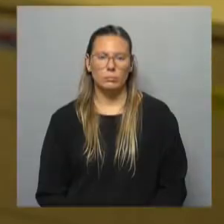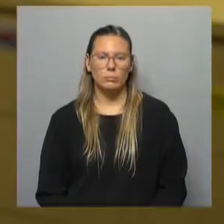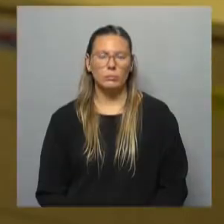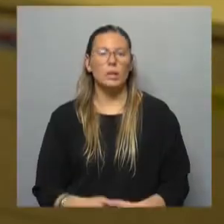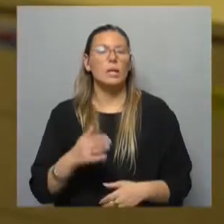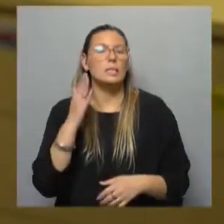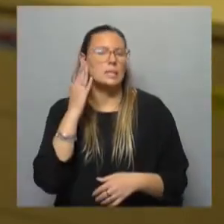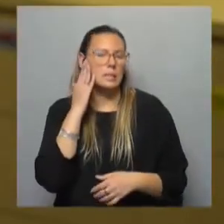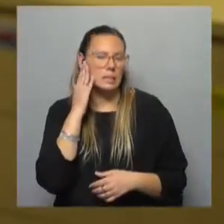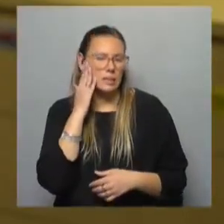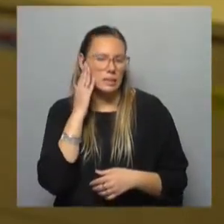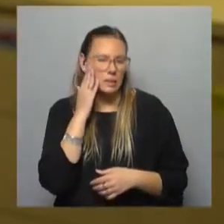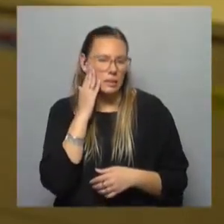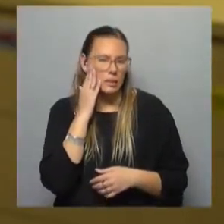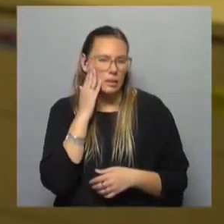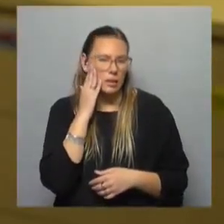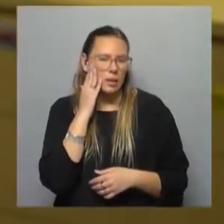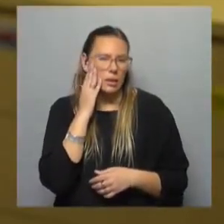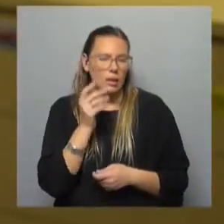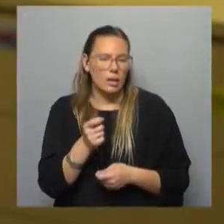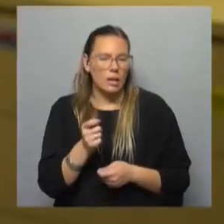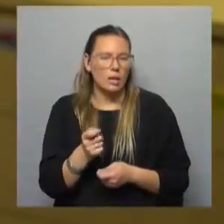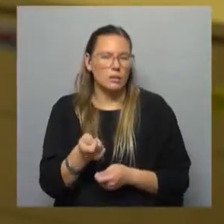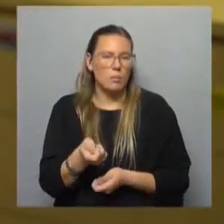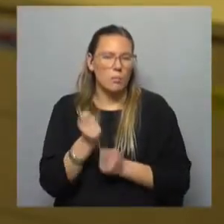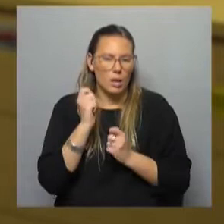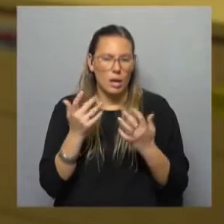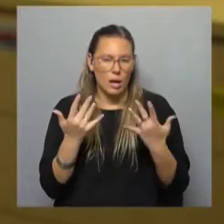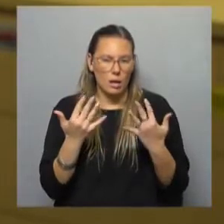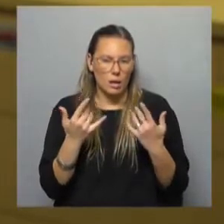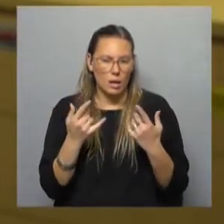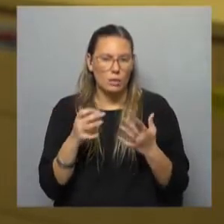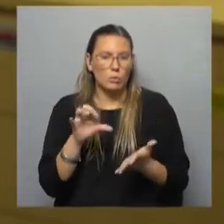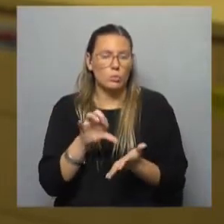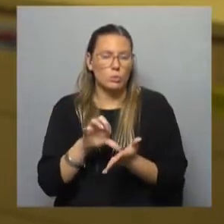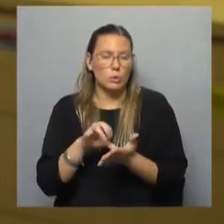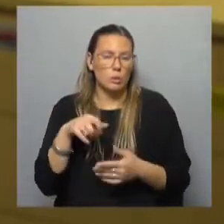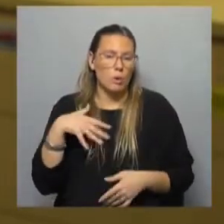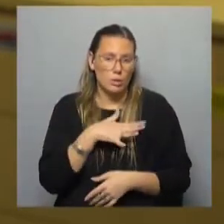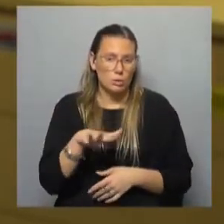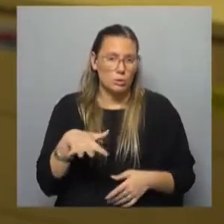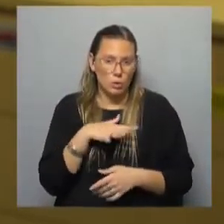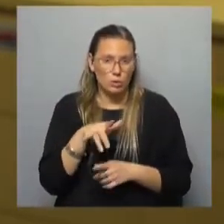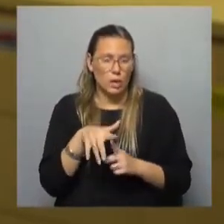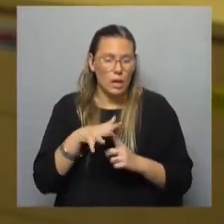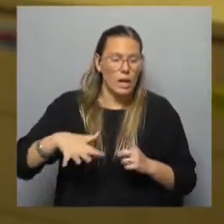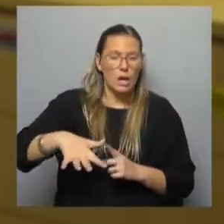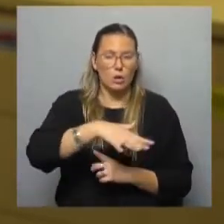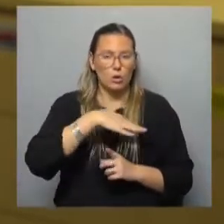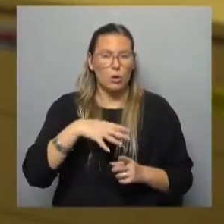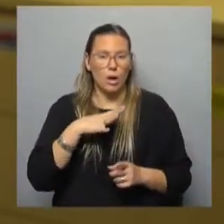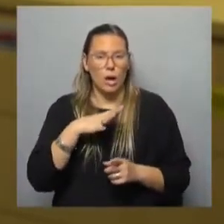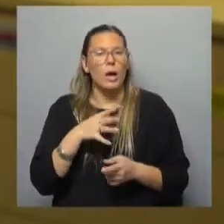Tomando en cuenta que las pesquerías artesanales son sistemas social ecológicos donde hay un componente